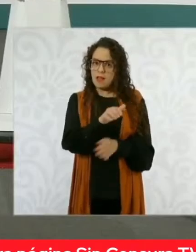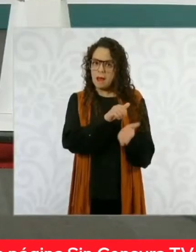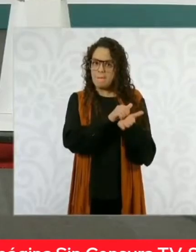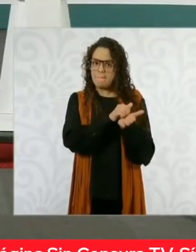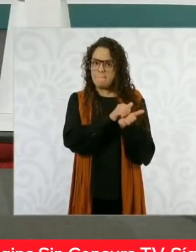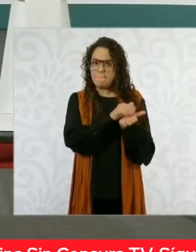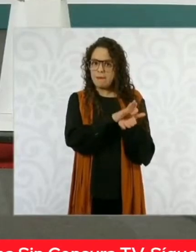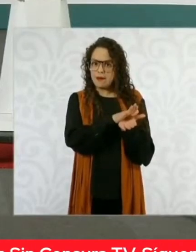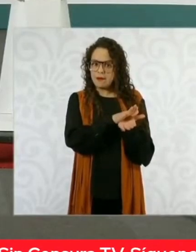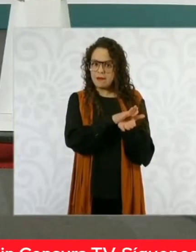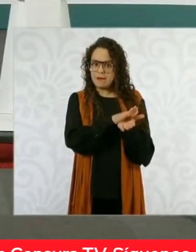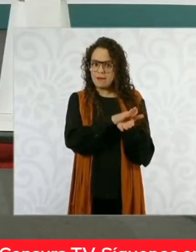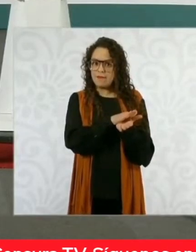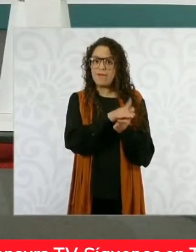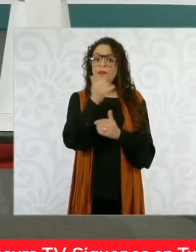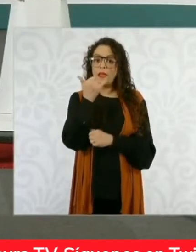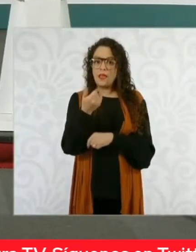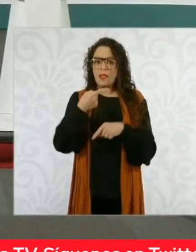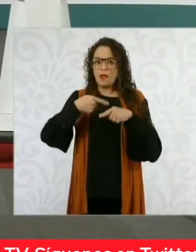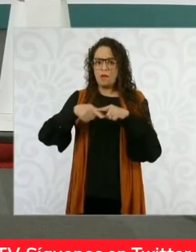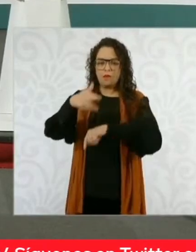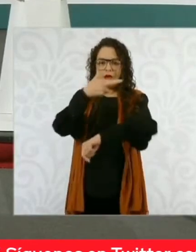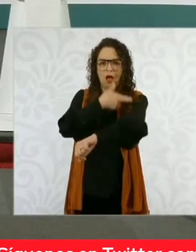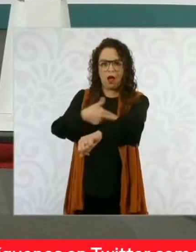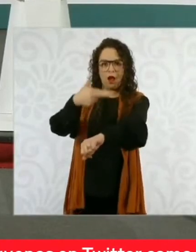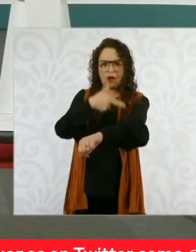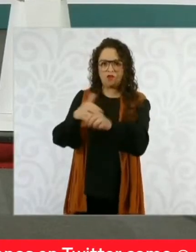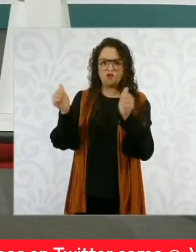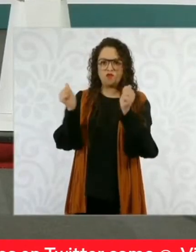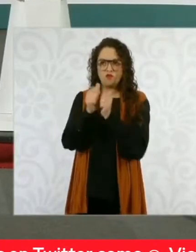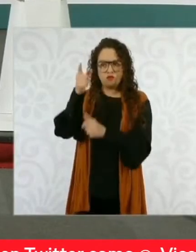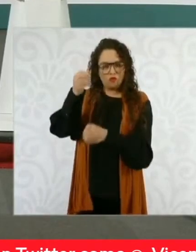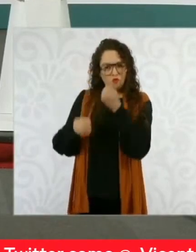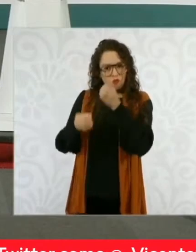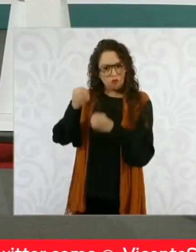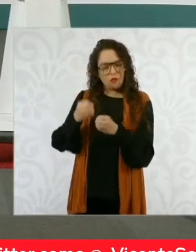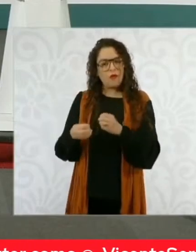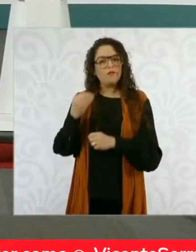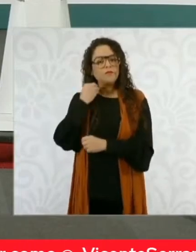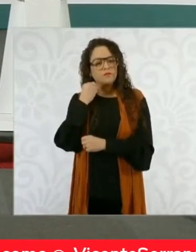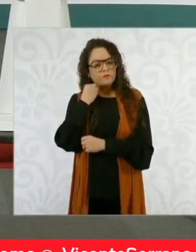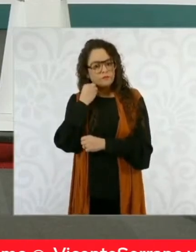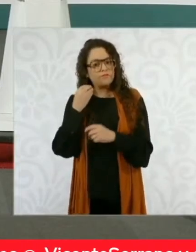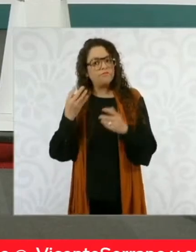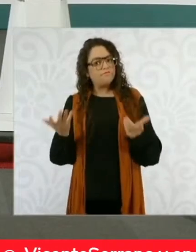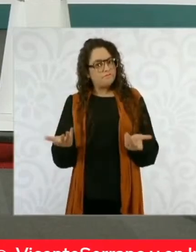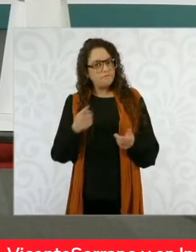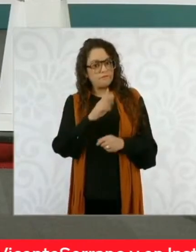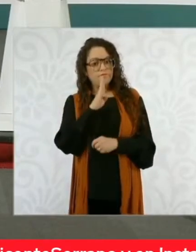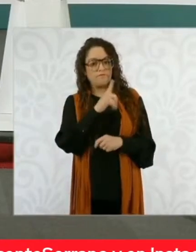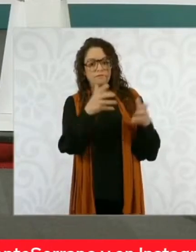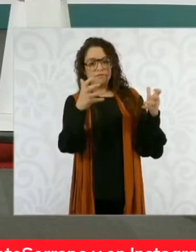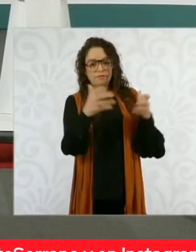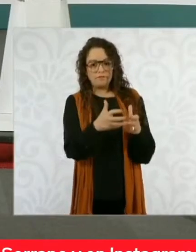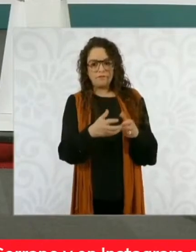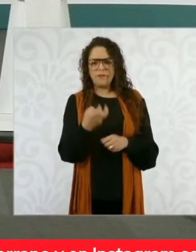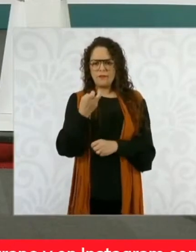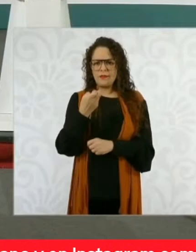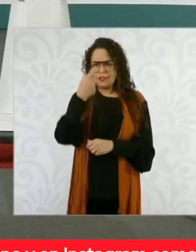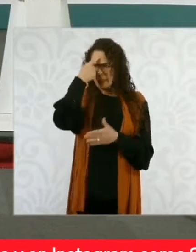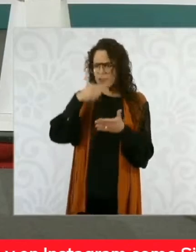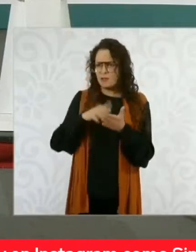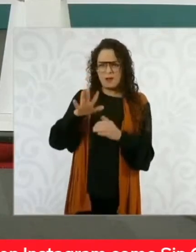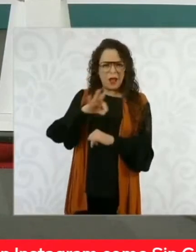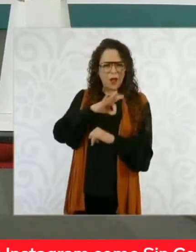legales correspondientes. Yo creo que esta es la última, ¿verdad? Falta una. Se me va a enojar la presidenta, yo creo que ya me va a… No,